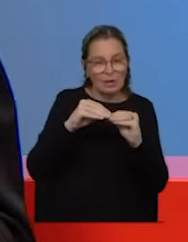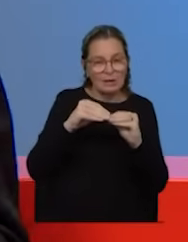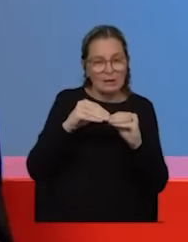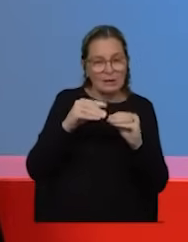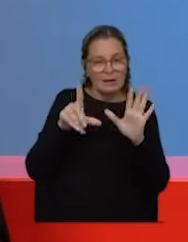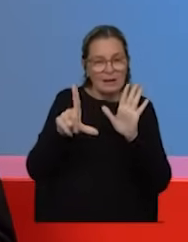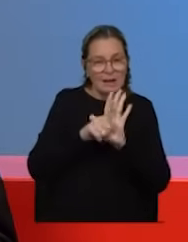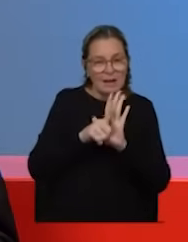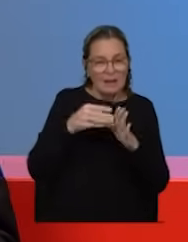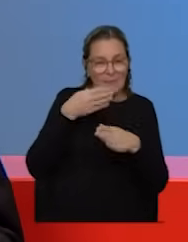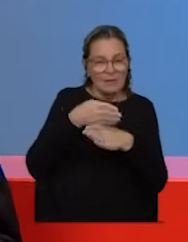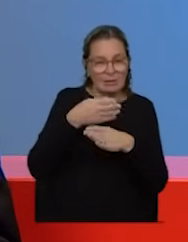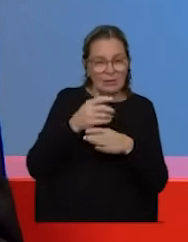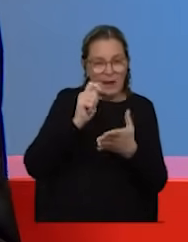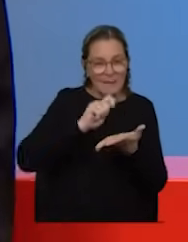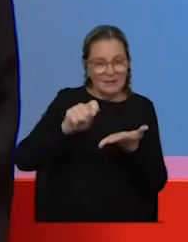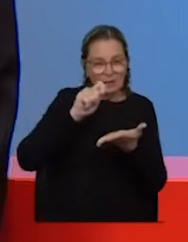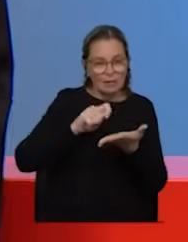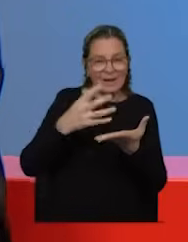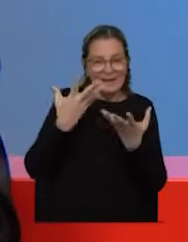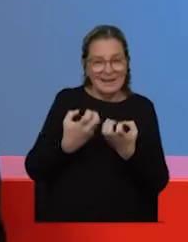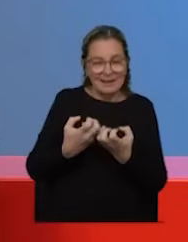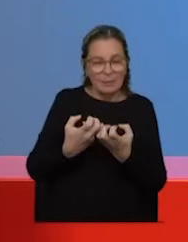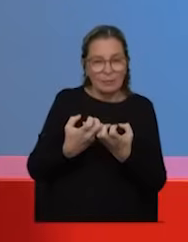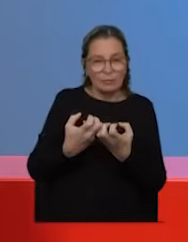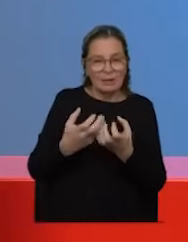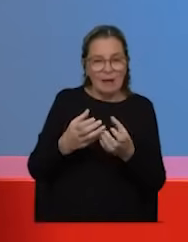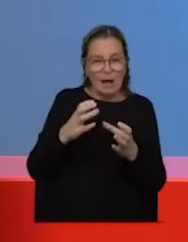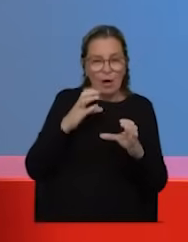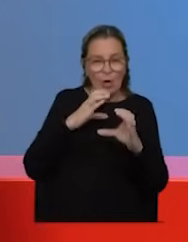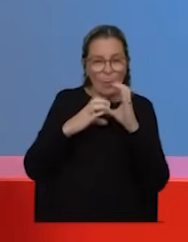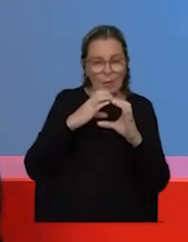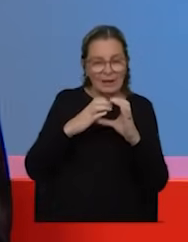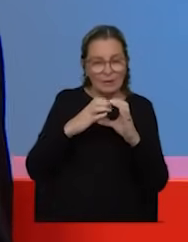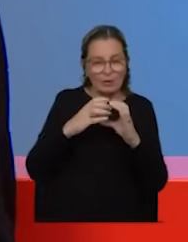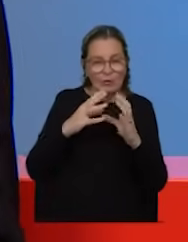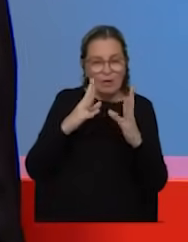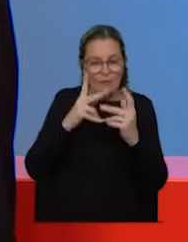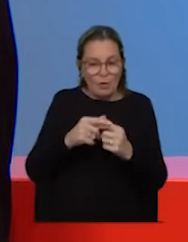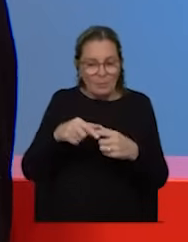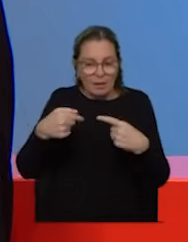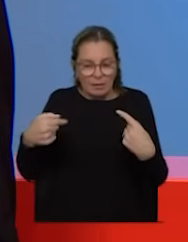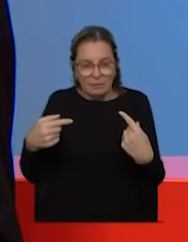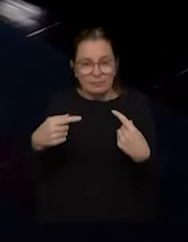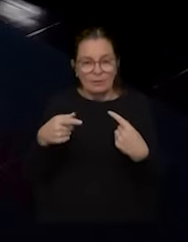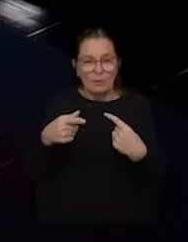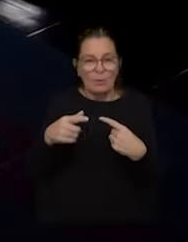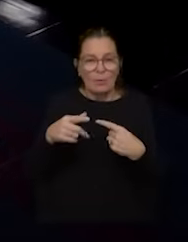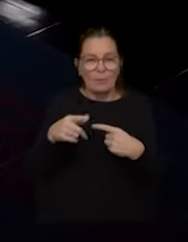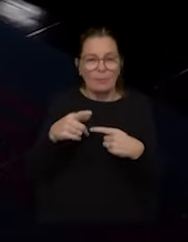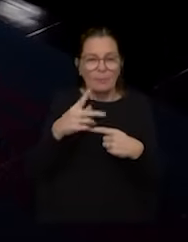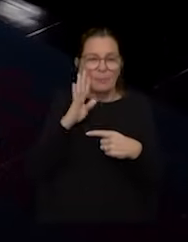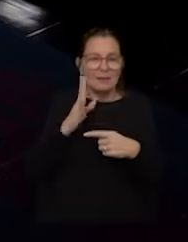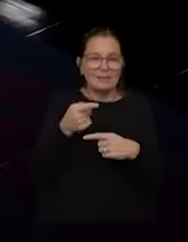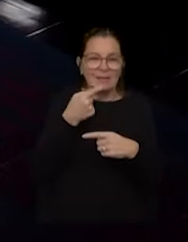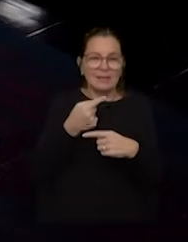hecho la redacción expresa un deseo no quer queremos que la comunicación sea de tal forma y expresaba también que es un saludo a la bandera